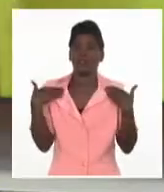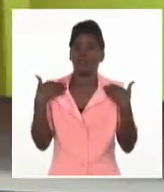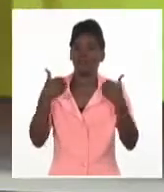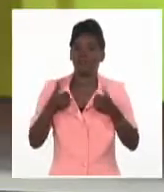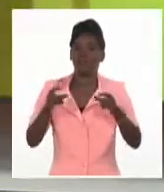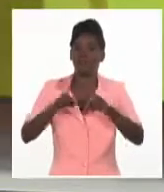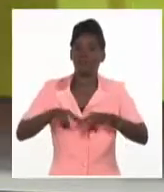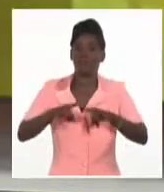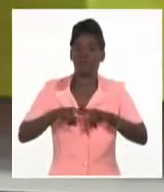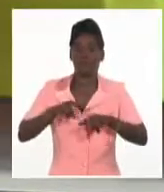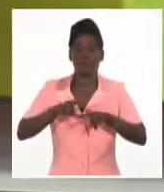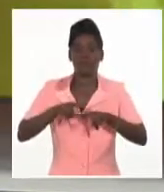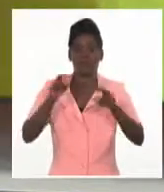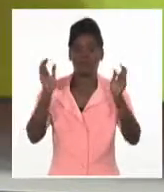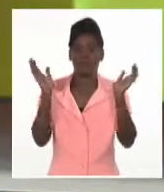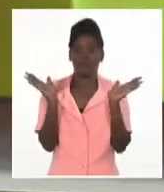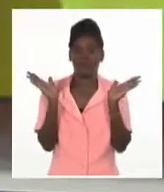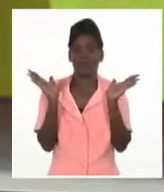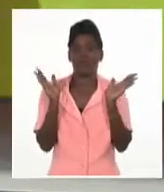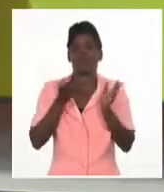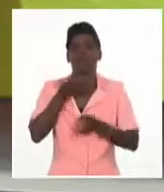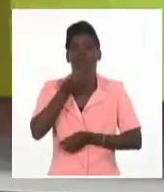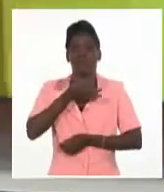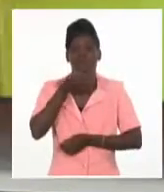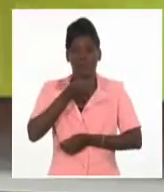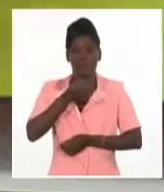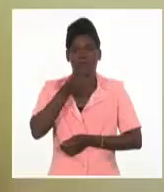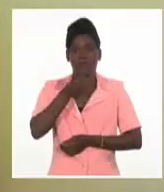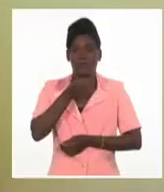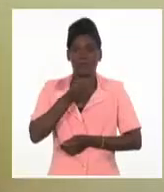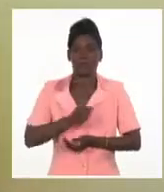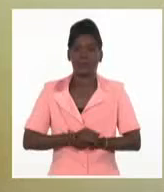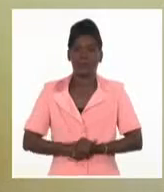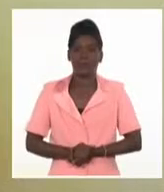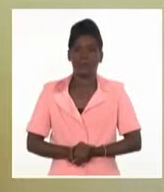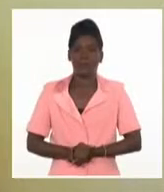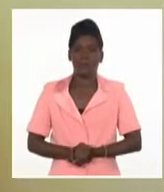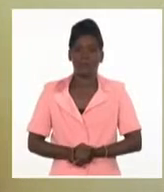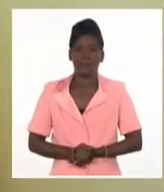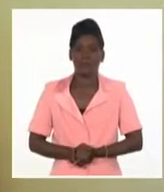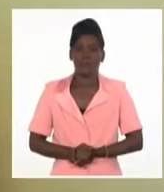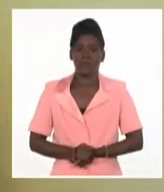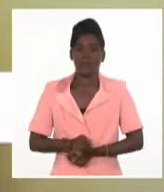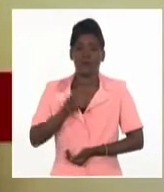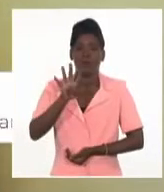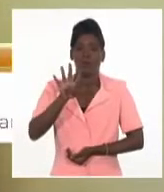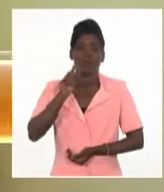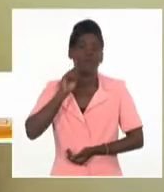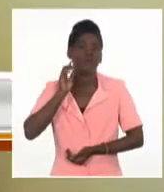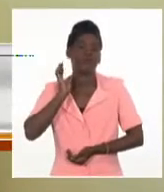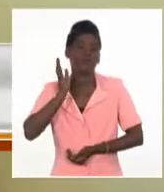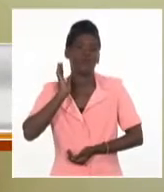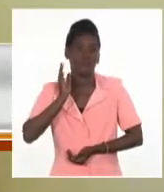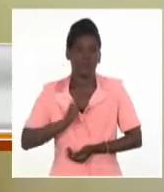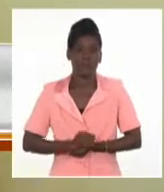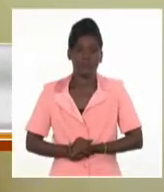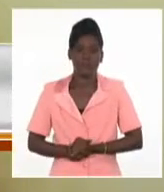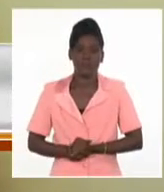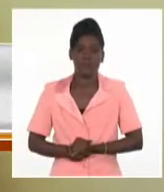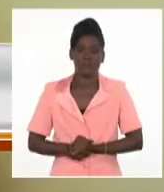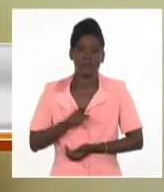La Habana, ofreció consideraciones a Cubavisión Internacional. La cuarta conferencia de Nación y Emigración viene a dar